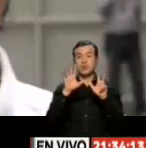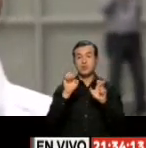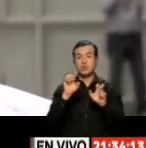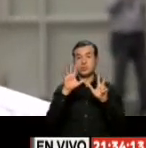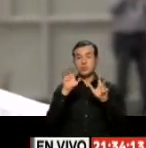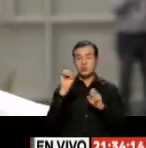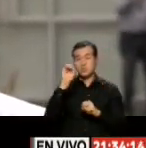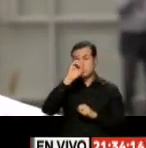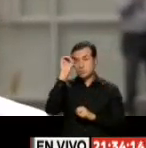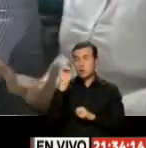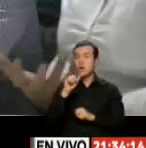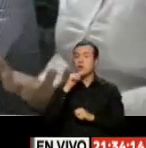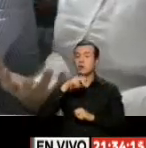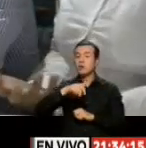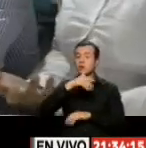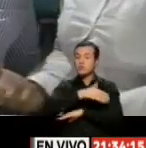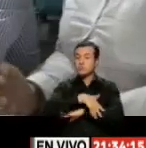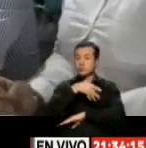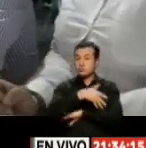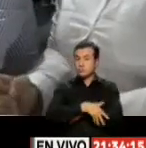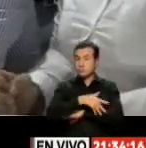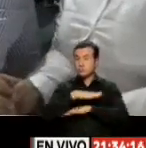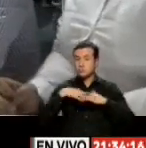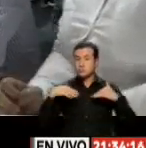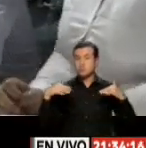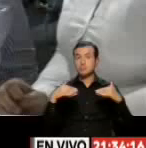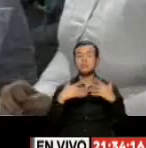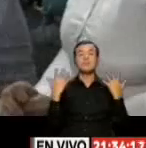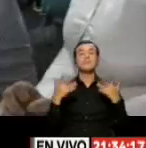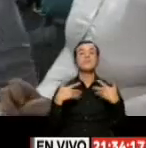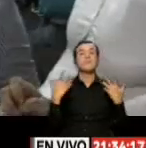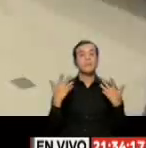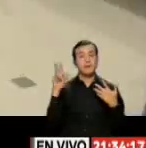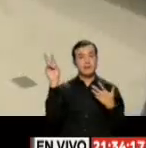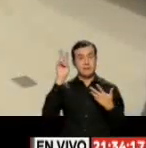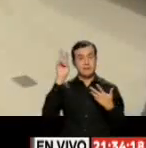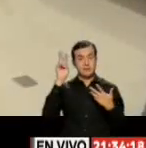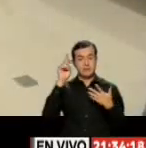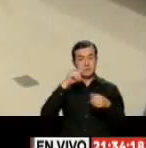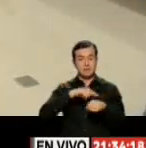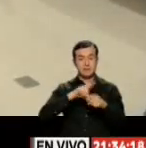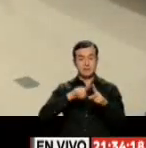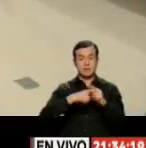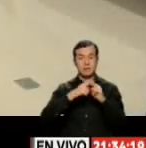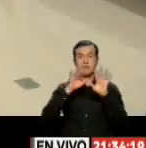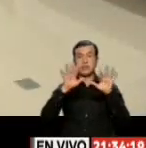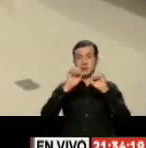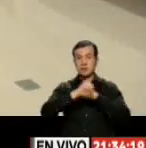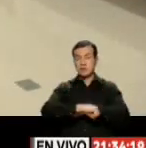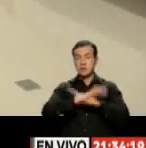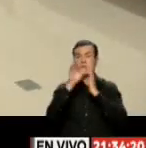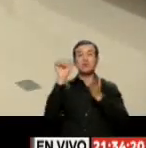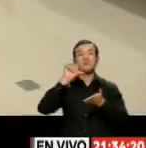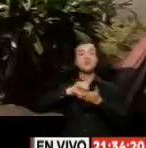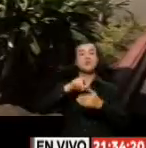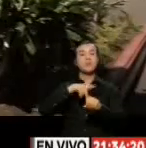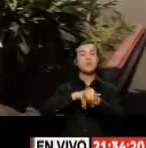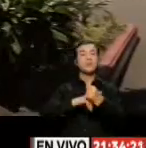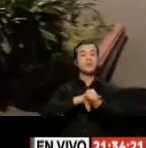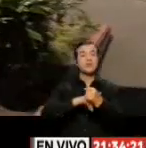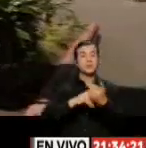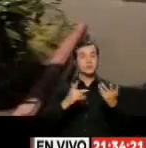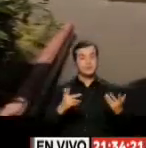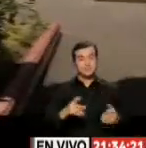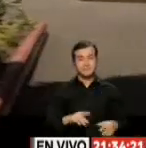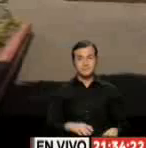de subsidio para agua potable y alcantarillado. El gabinete itinerante se desarrollará este viernes a partir de las 10 de la mañana en la ciudad de Macas.